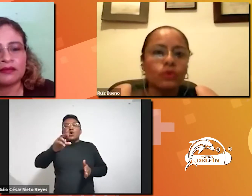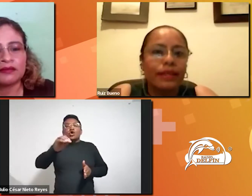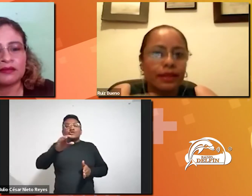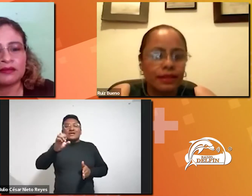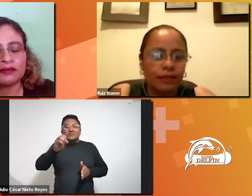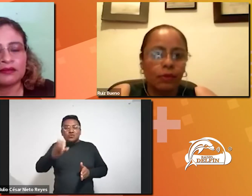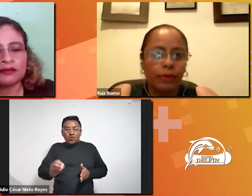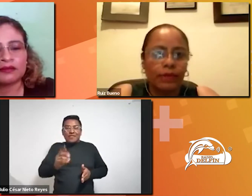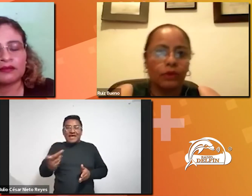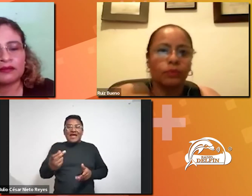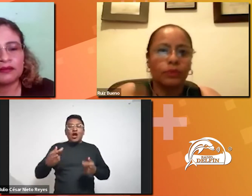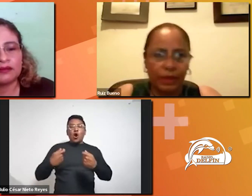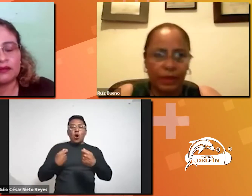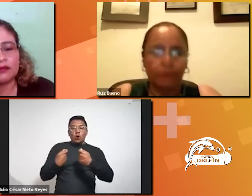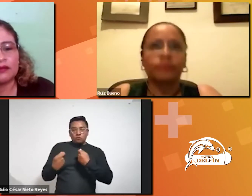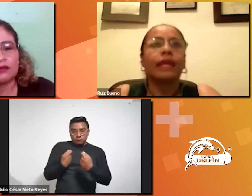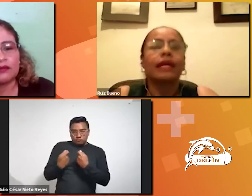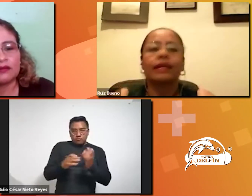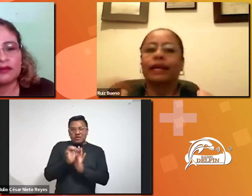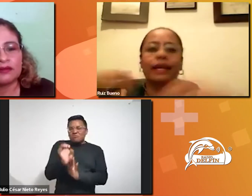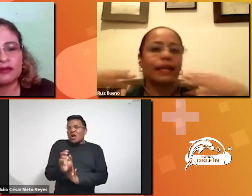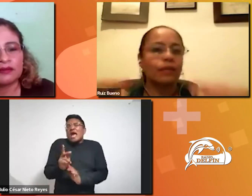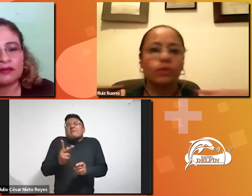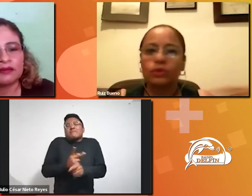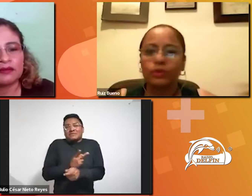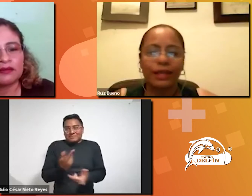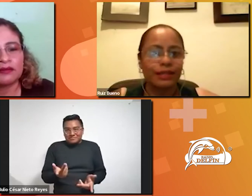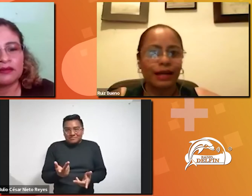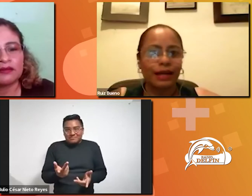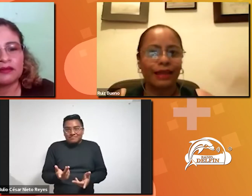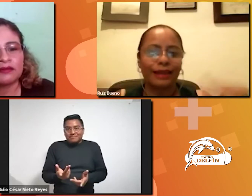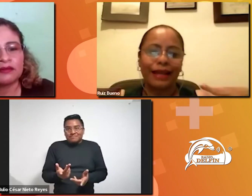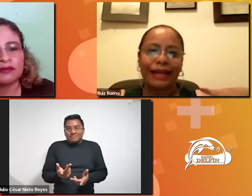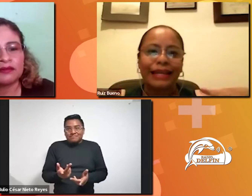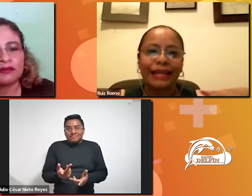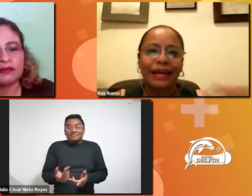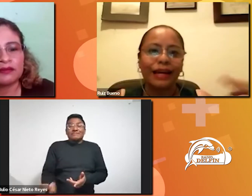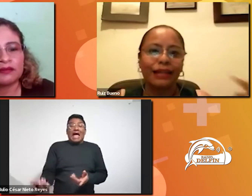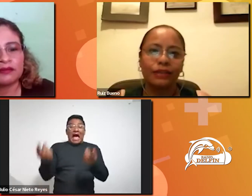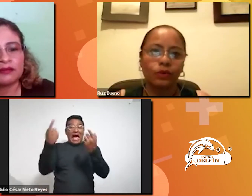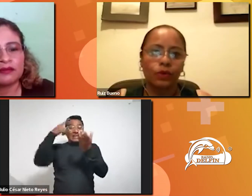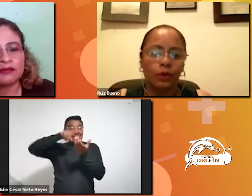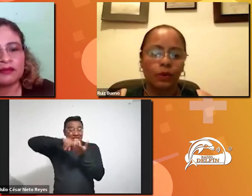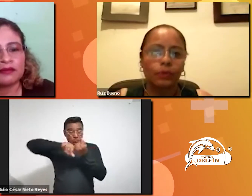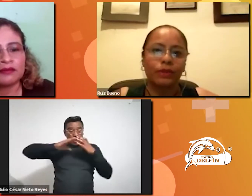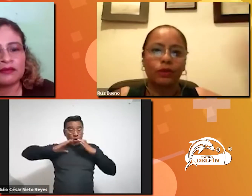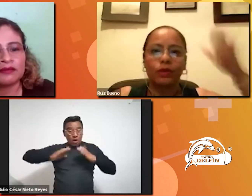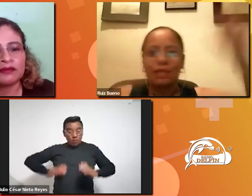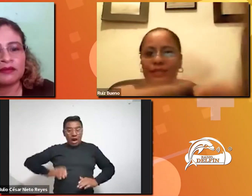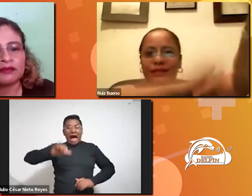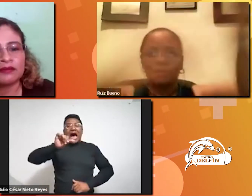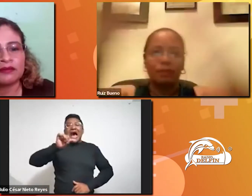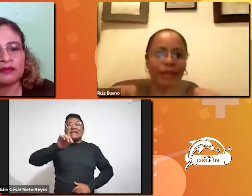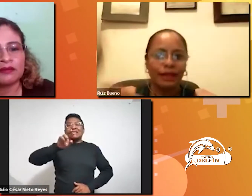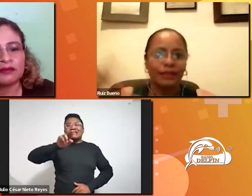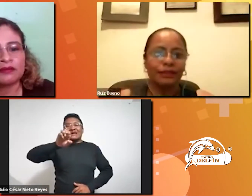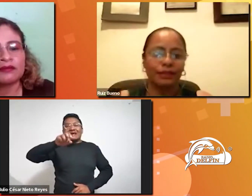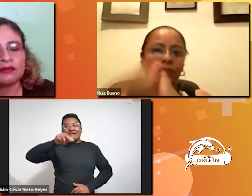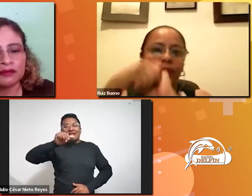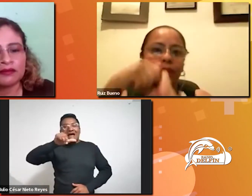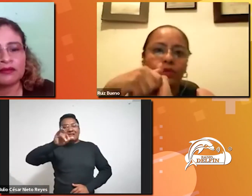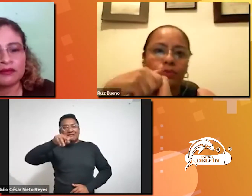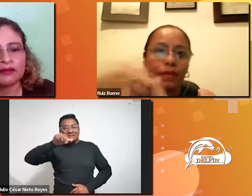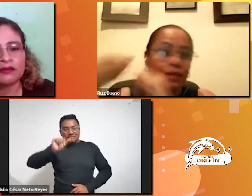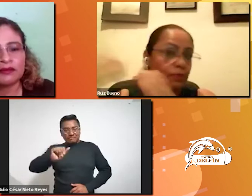¿Qué sucede en ese momento? Pues bueno, generamos una descarga adrenalínica en todo el cuerpo, sobre todo en las extremidades,